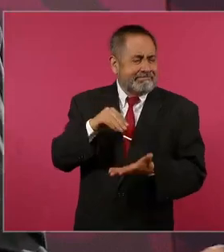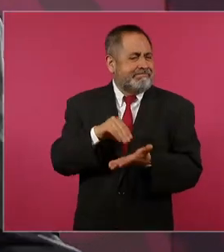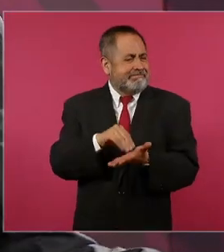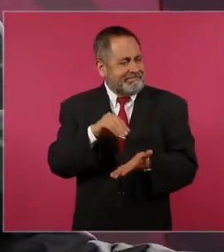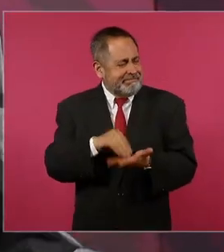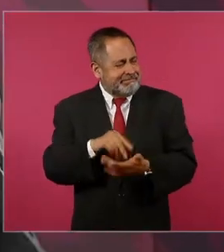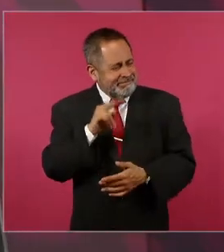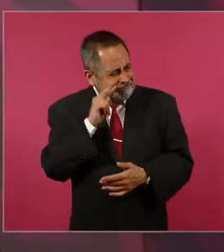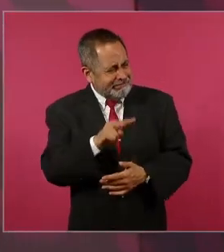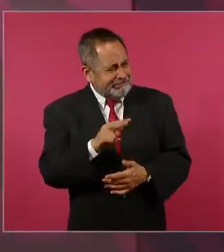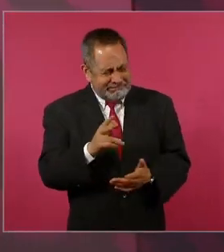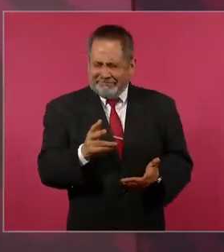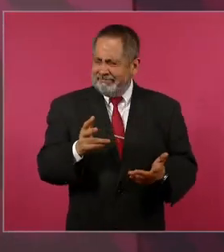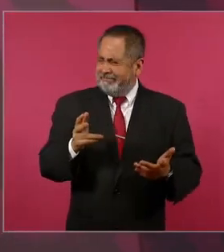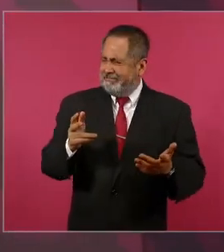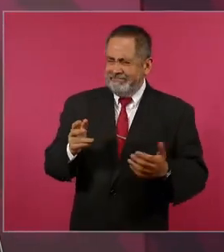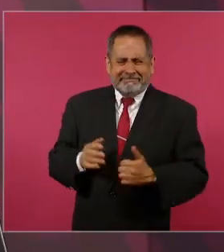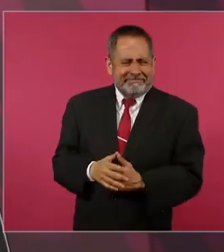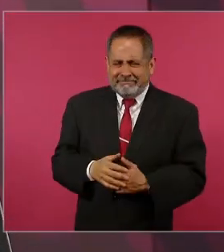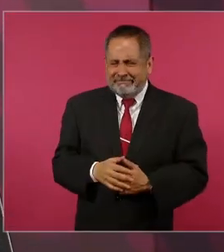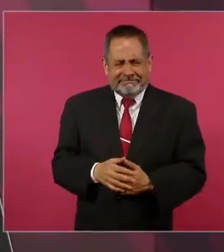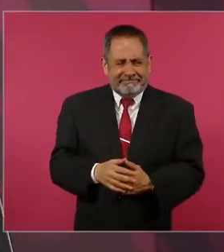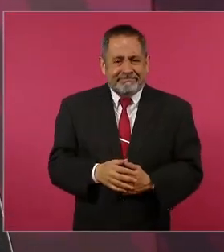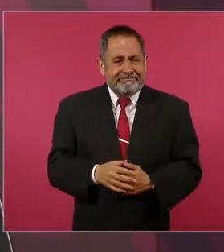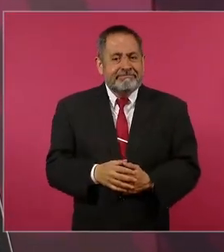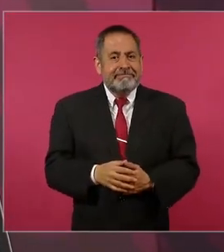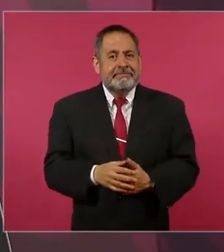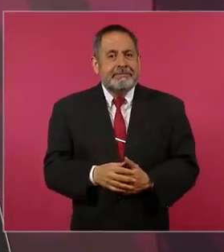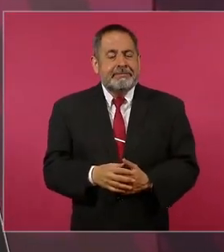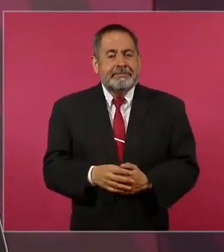veía yo que estaban